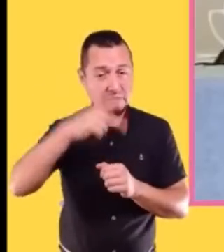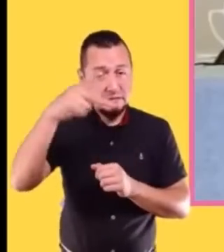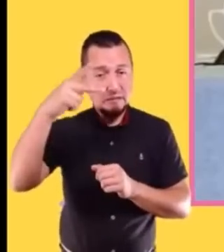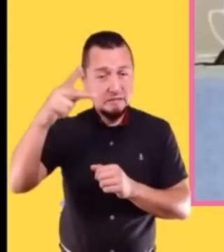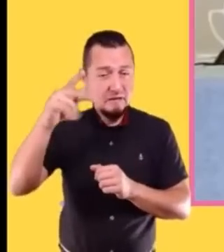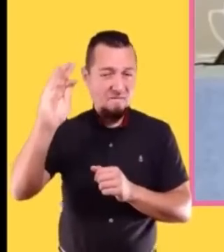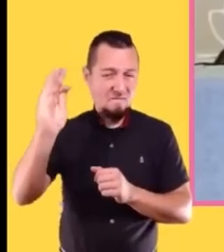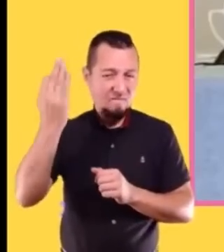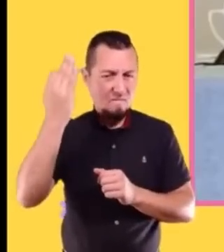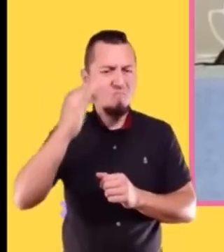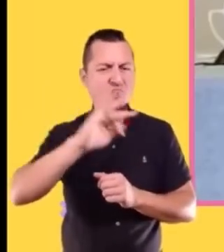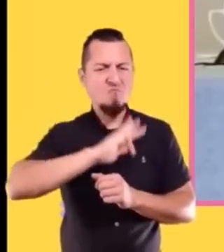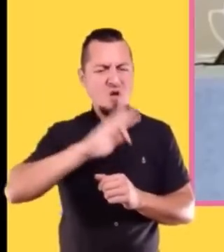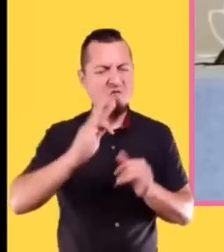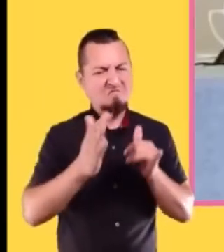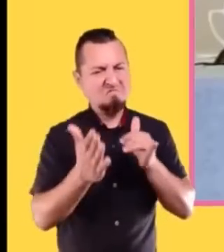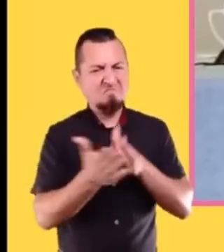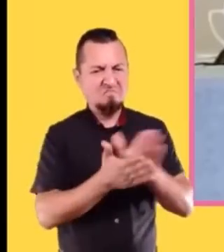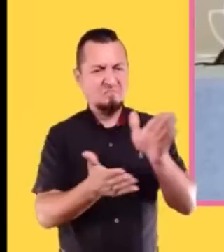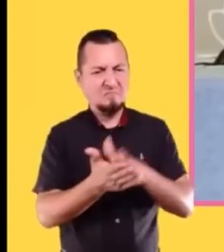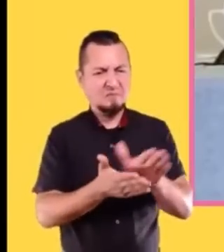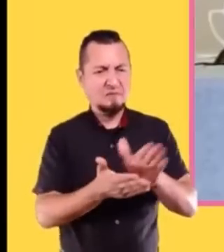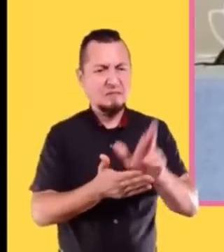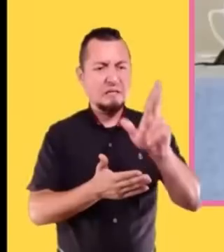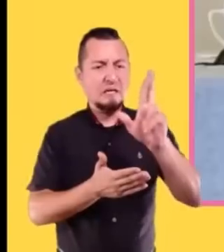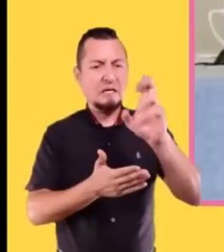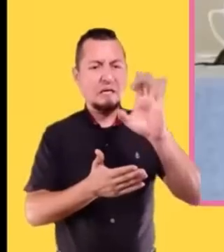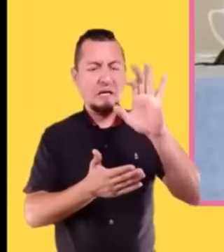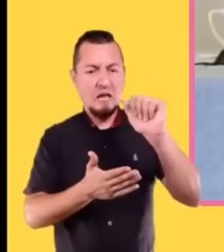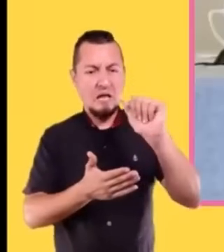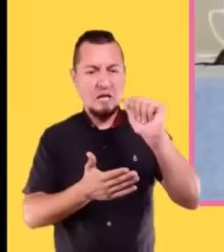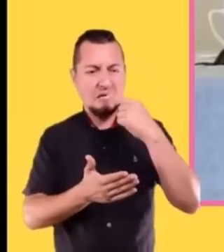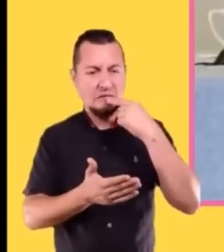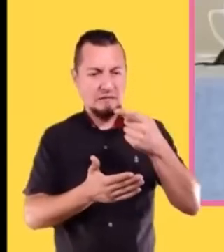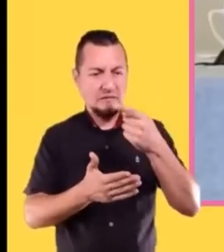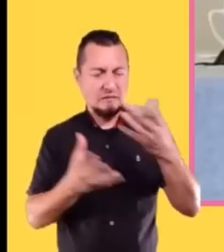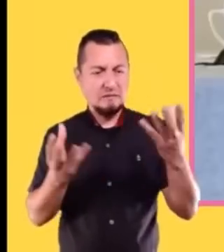imprimir los materiales de Recrea, algunos del